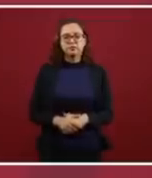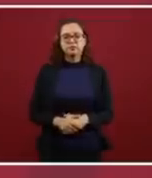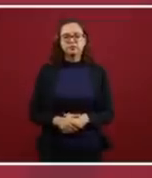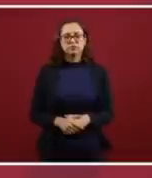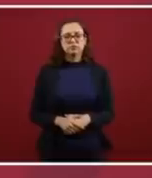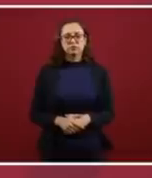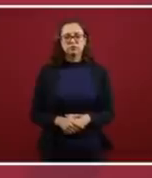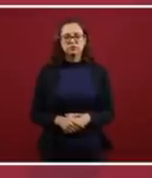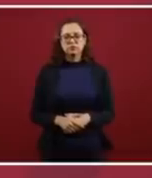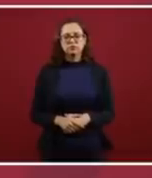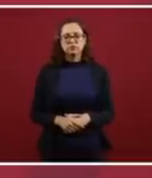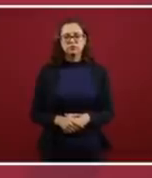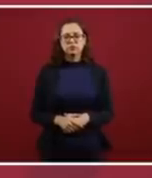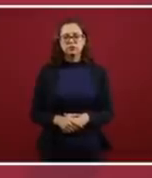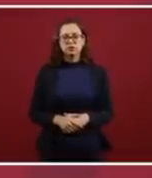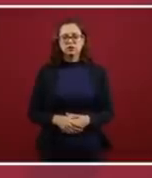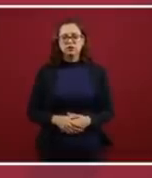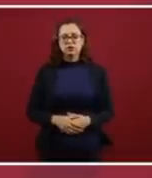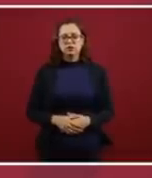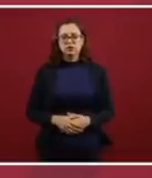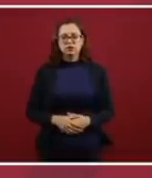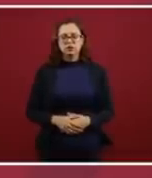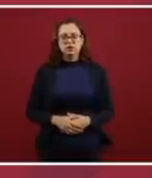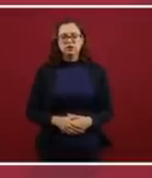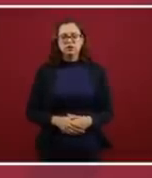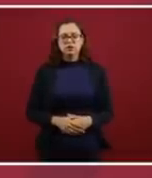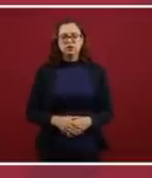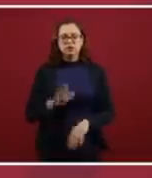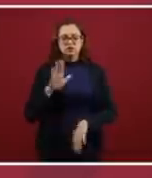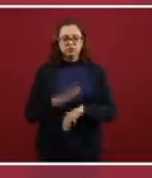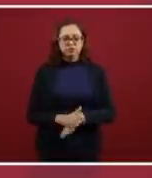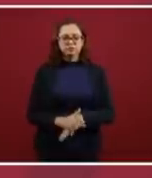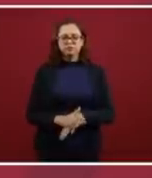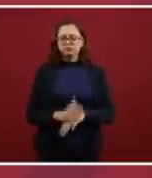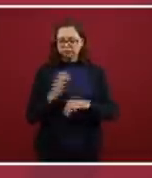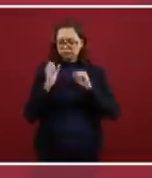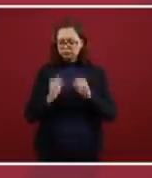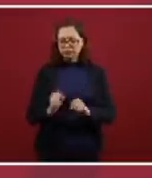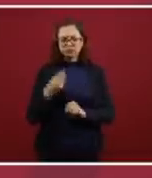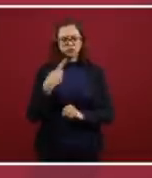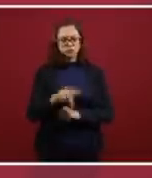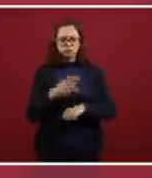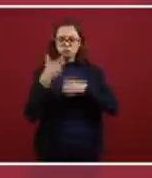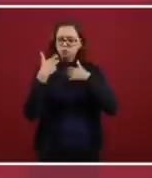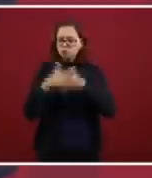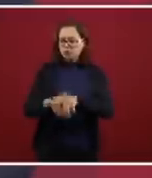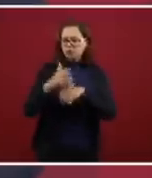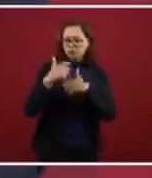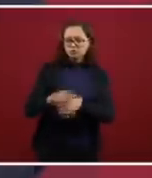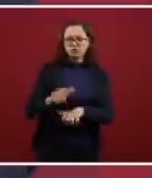Se garantiza el derecho a la manifestación, a la crítica,